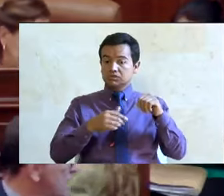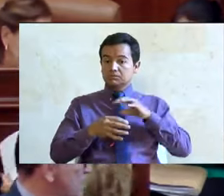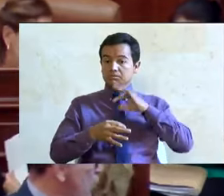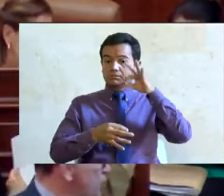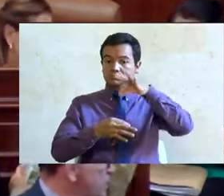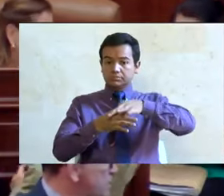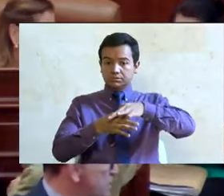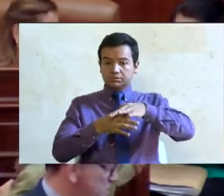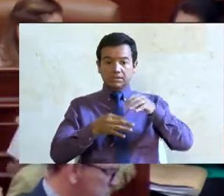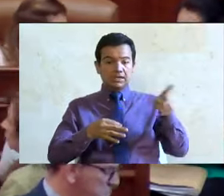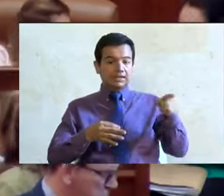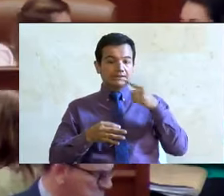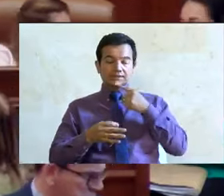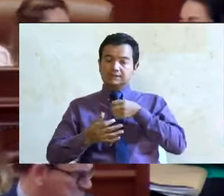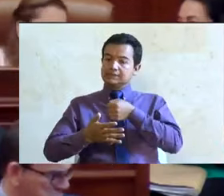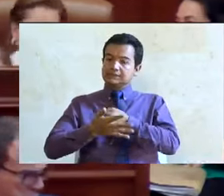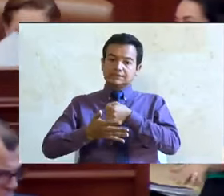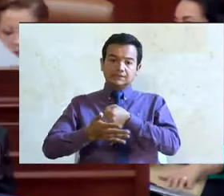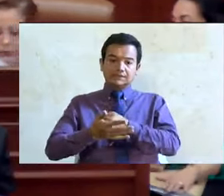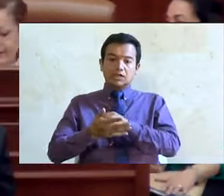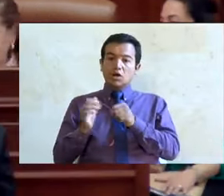quién insiste en